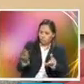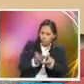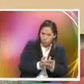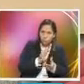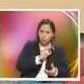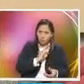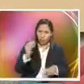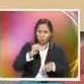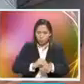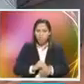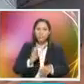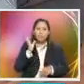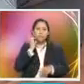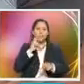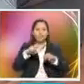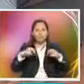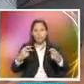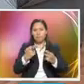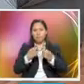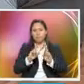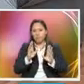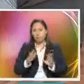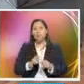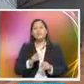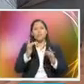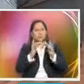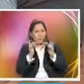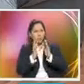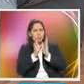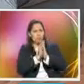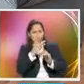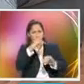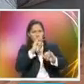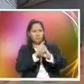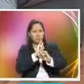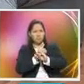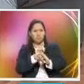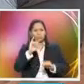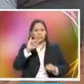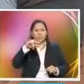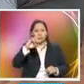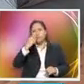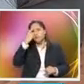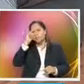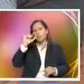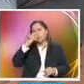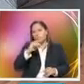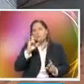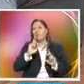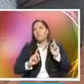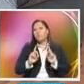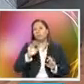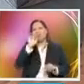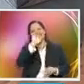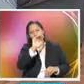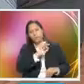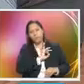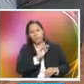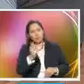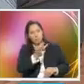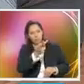Asamblea Constituyente. Oye, regálanos tus datos, tus medios de contacto, la página de internet del instituto para cualquier duda que tengamos, claro,